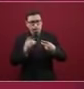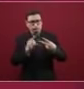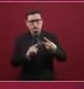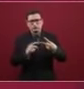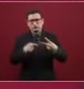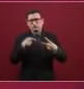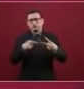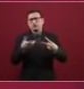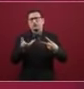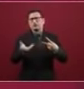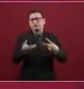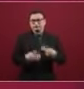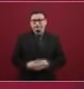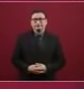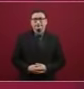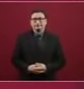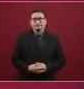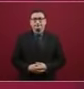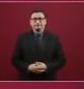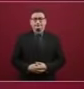va a ser la